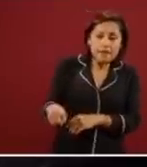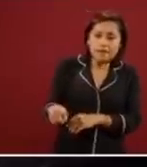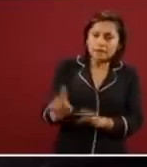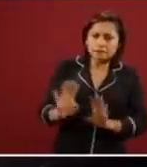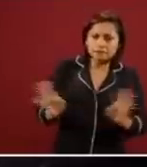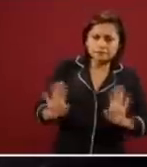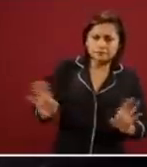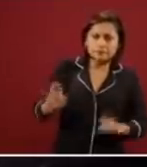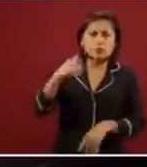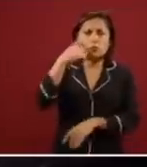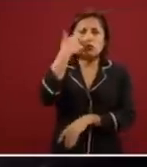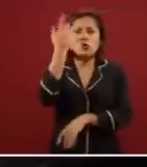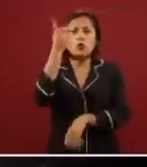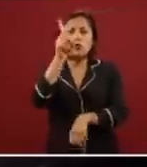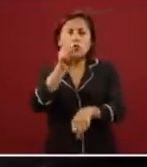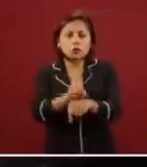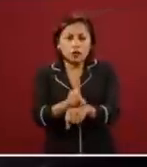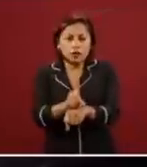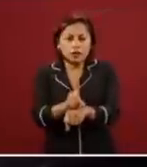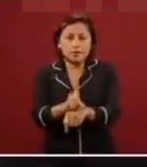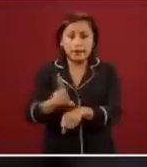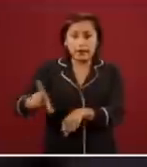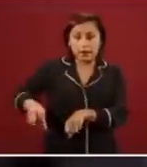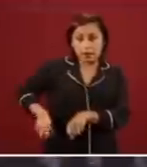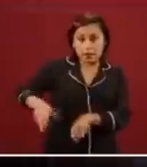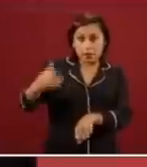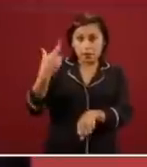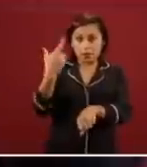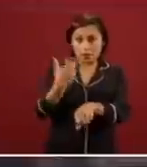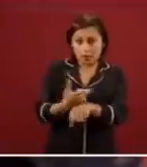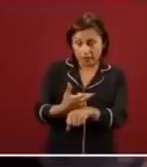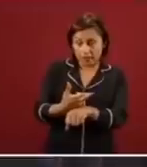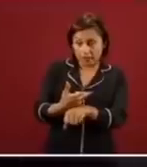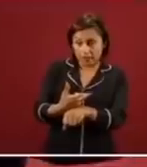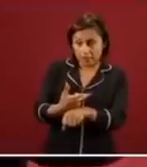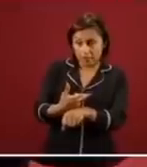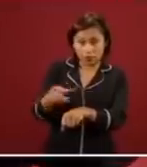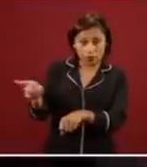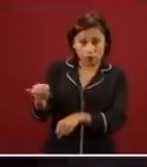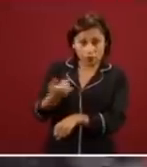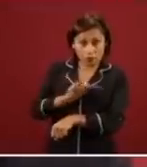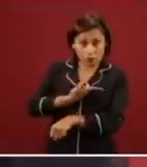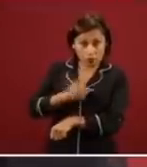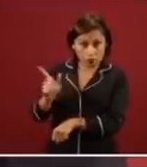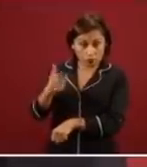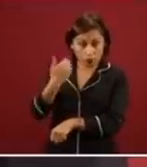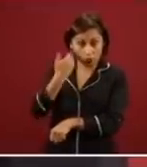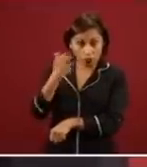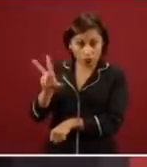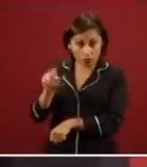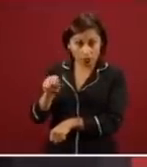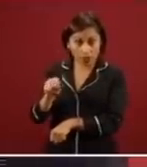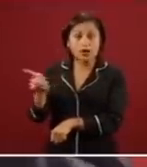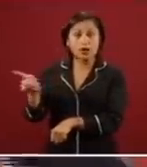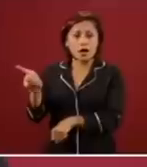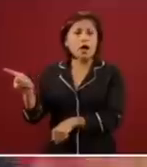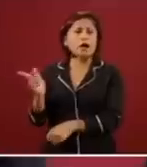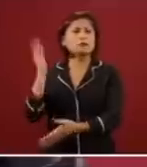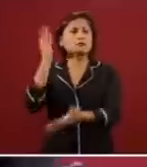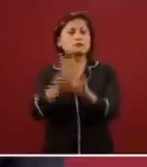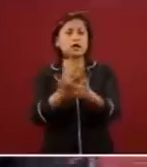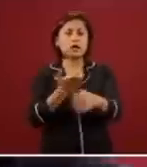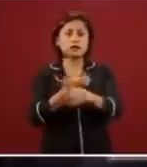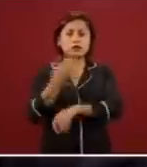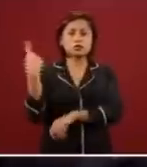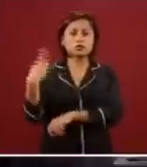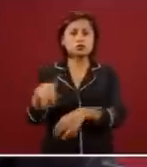que ellos expliquen en sus estados, los que no participen, por qué van a